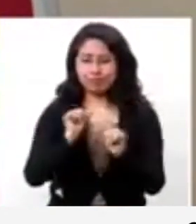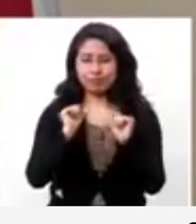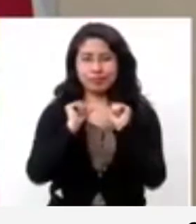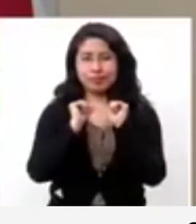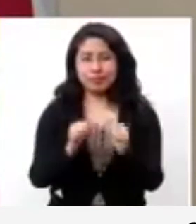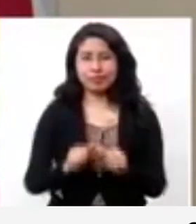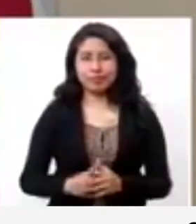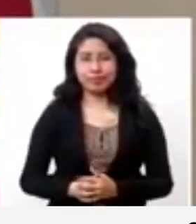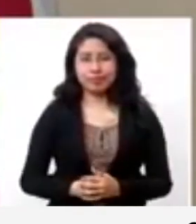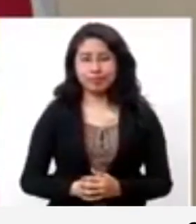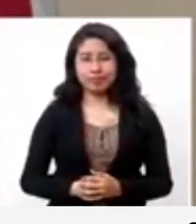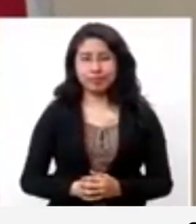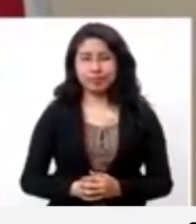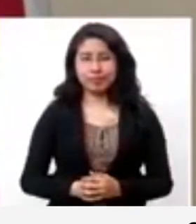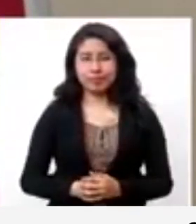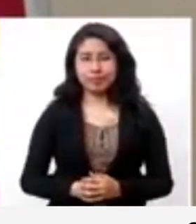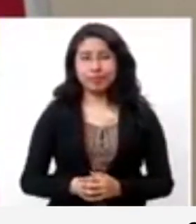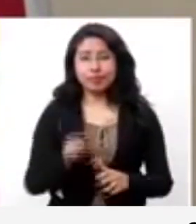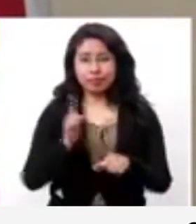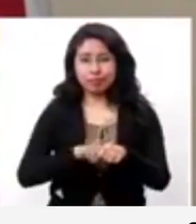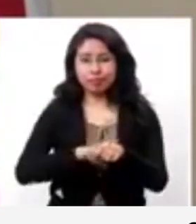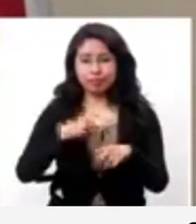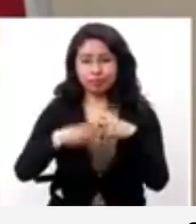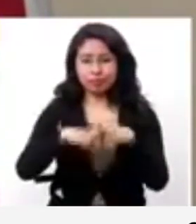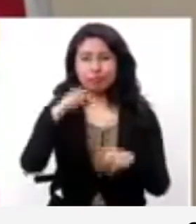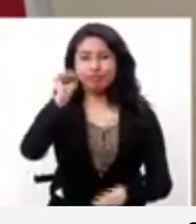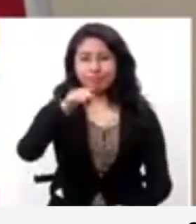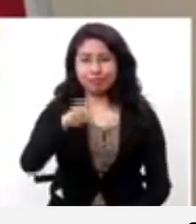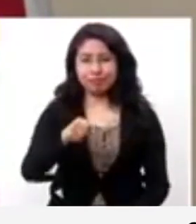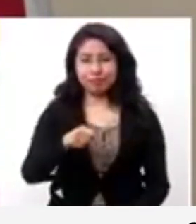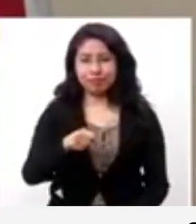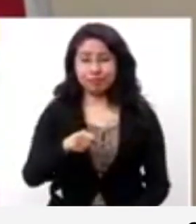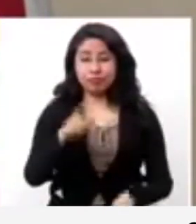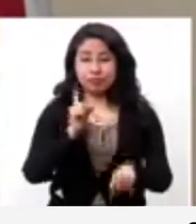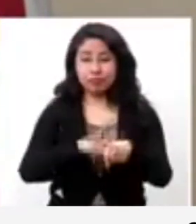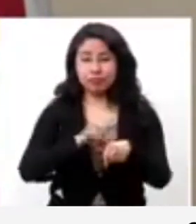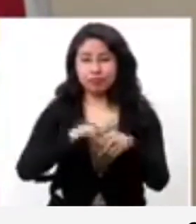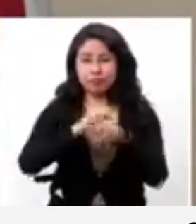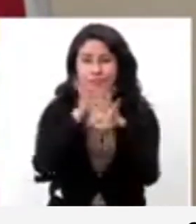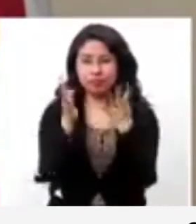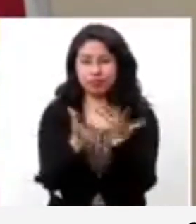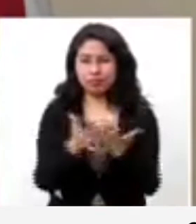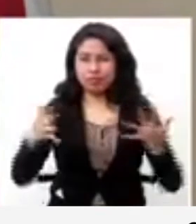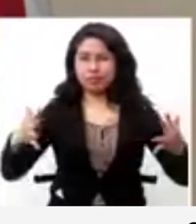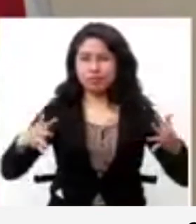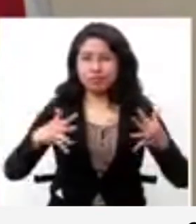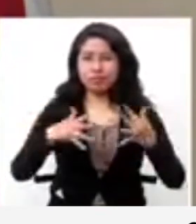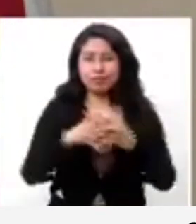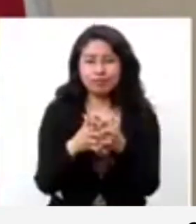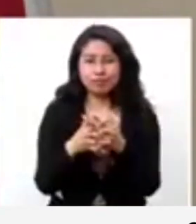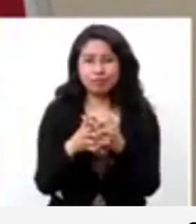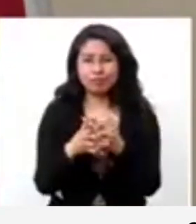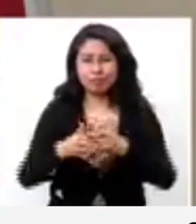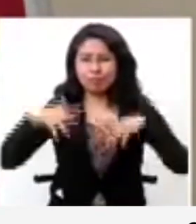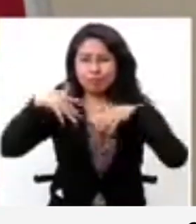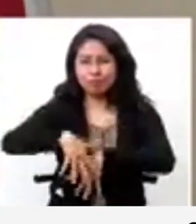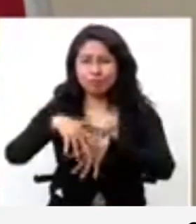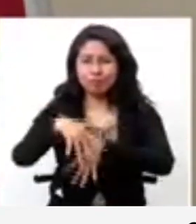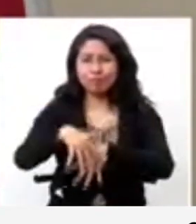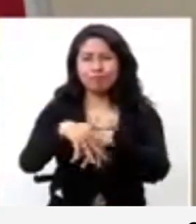pasado. Momentos difíciles, momentos de pandemia, de bloqueos, de marchas,